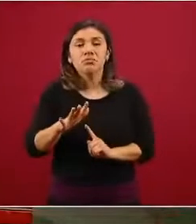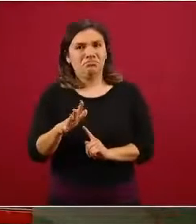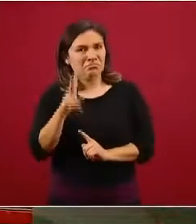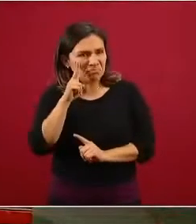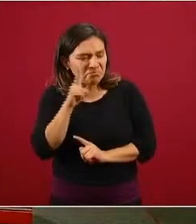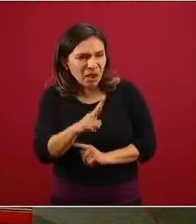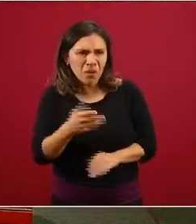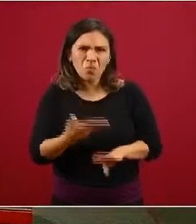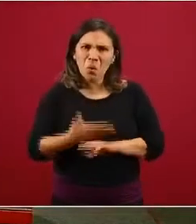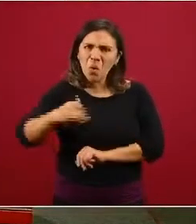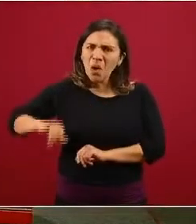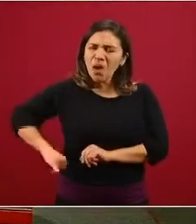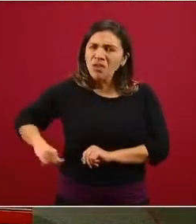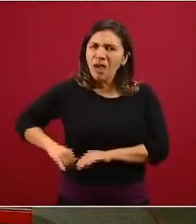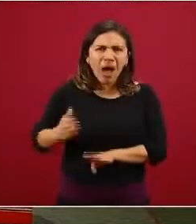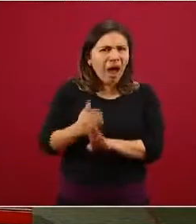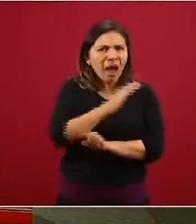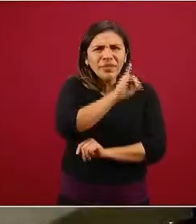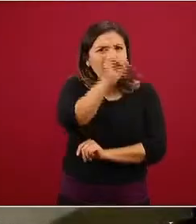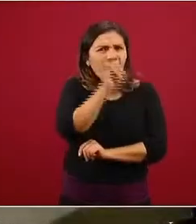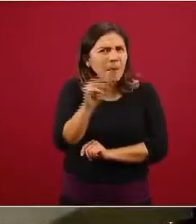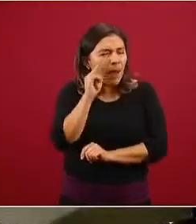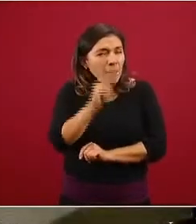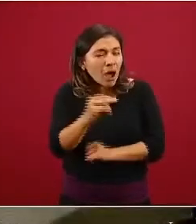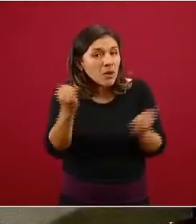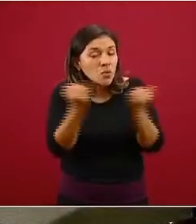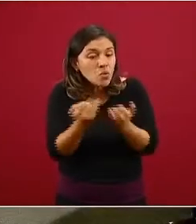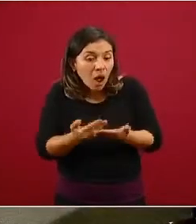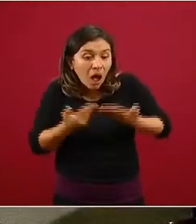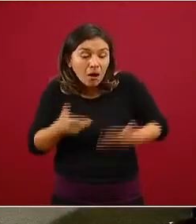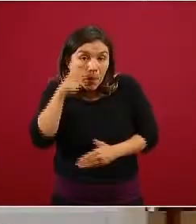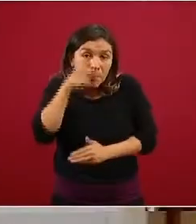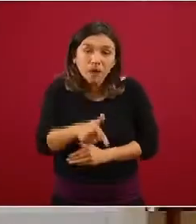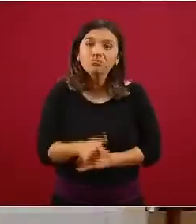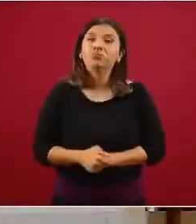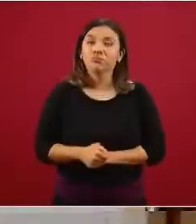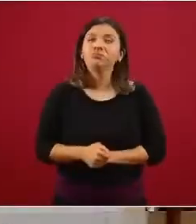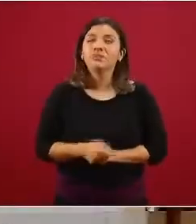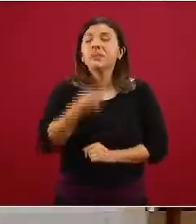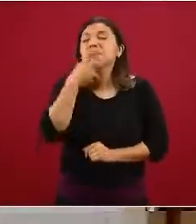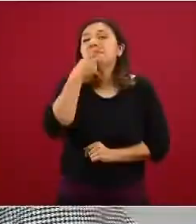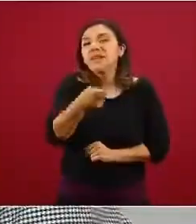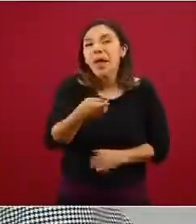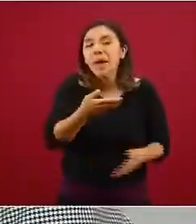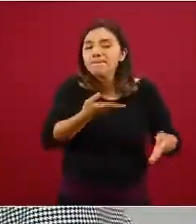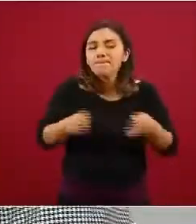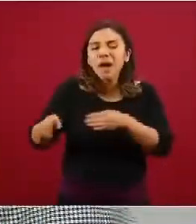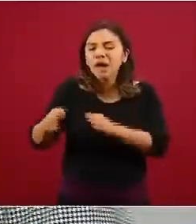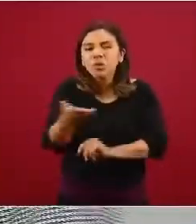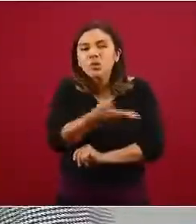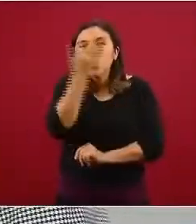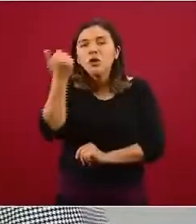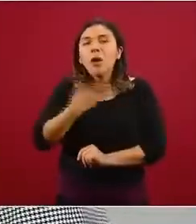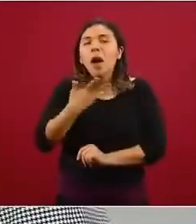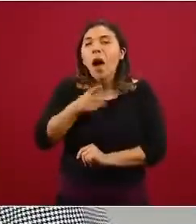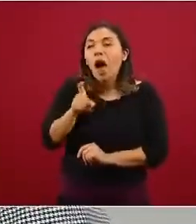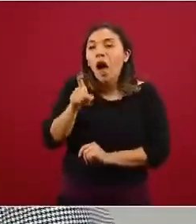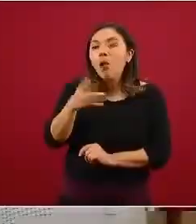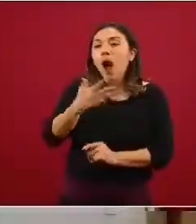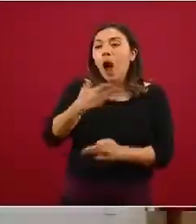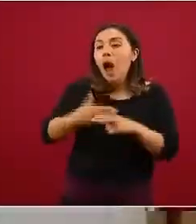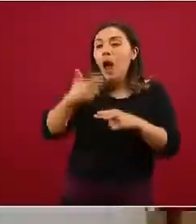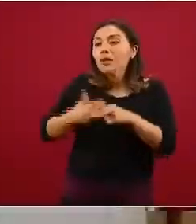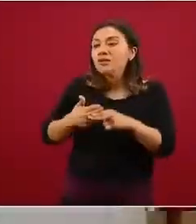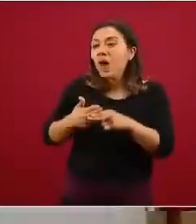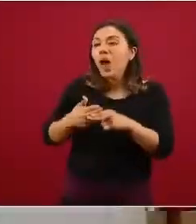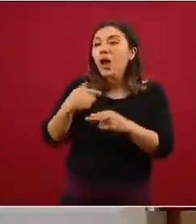muy interesantes, porque nunca habíamos estado en una situación así. Dicen que el pez no sabe que el agua existe hasta que lo sacan,